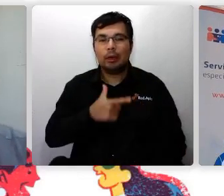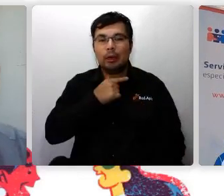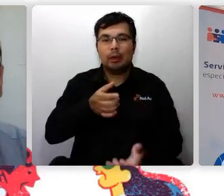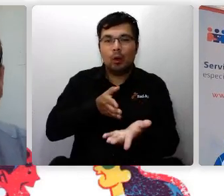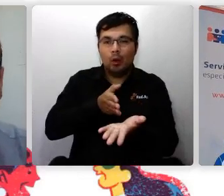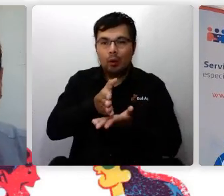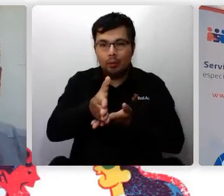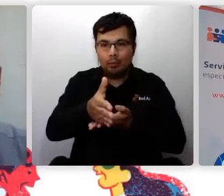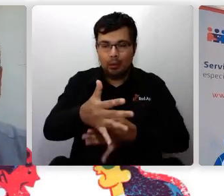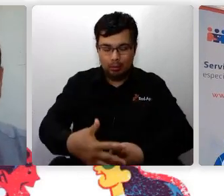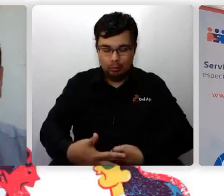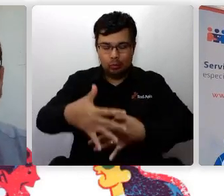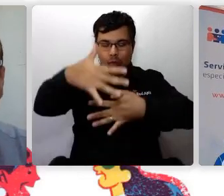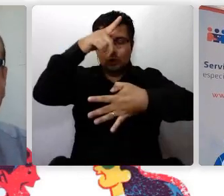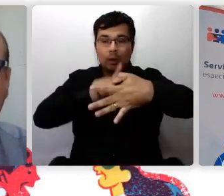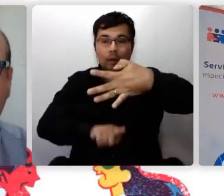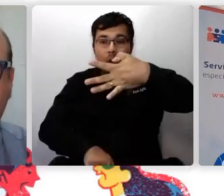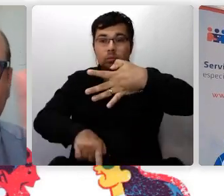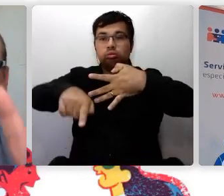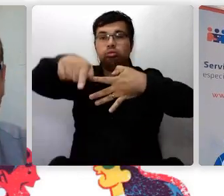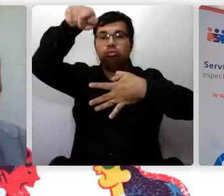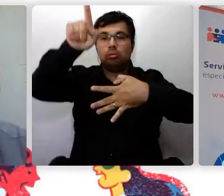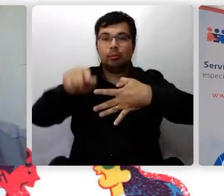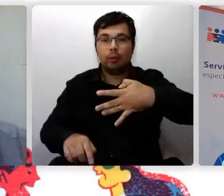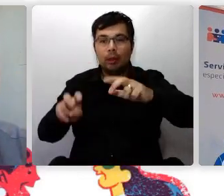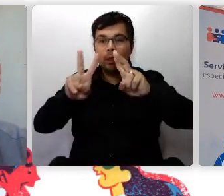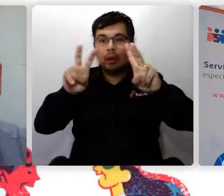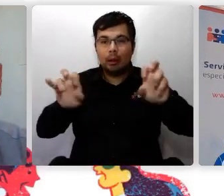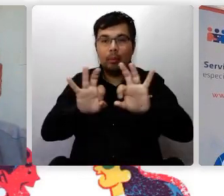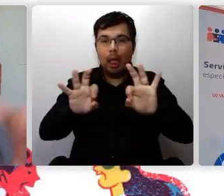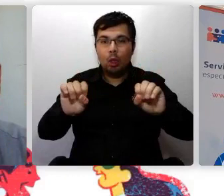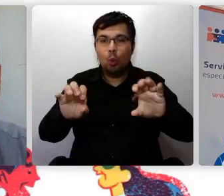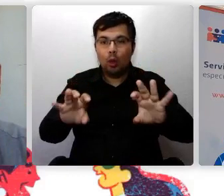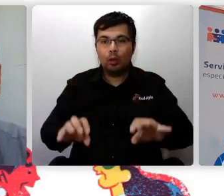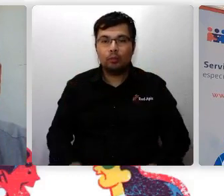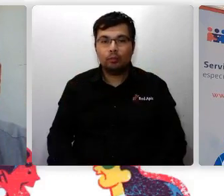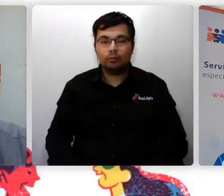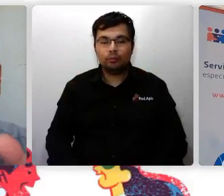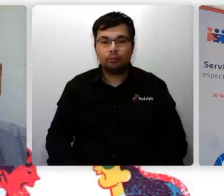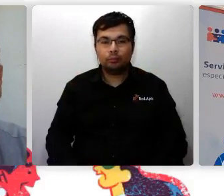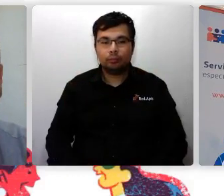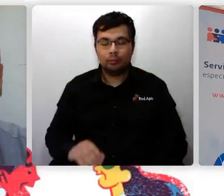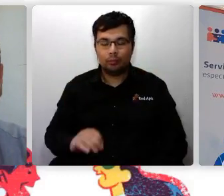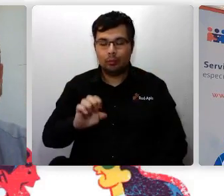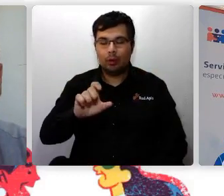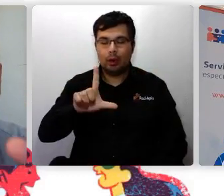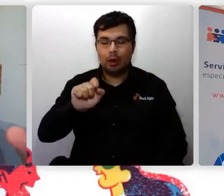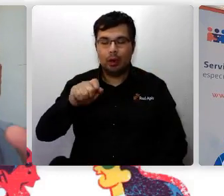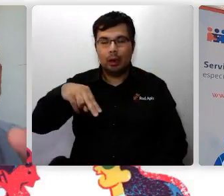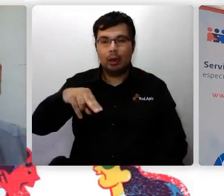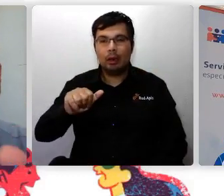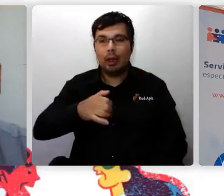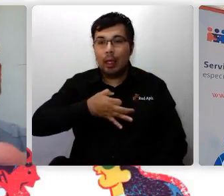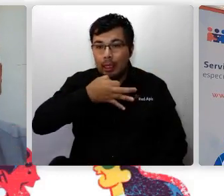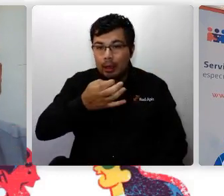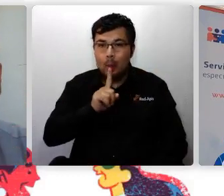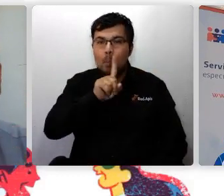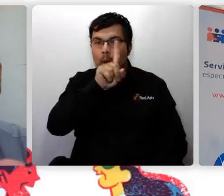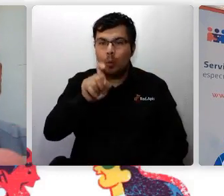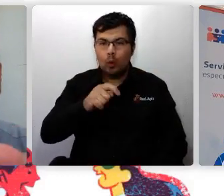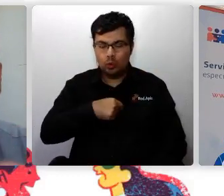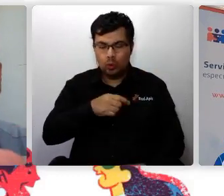Quiero partir de atrás para adelante en esta última parte, Iván, desde el punto de vista de la educación, que me pareció muy interesante, porque Elena Pachi nos pregunta, gracias Elena, ¿tengo que estar en